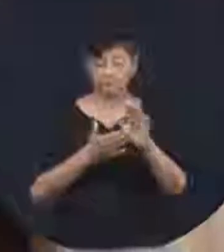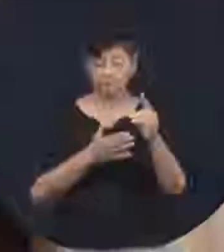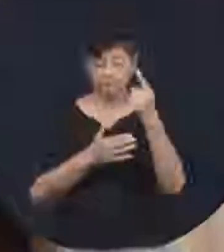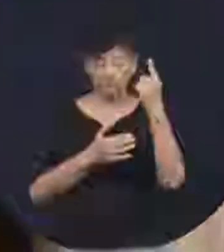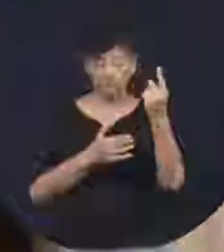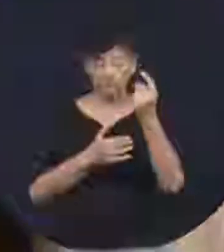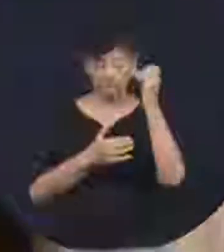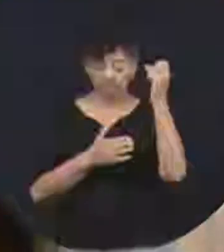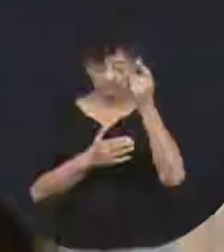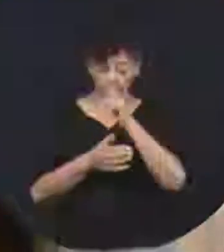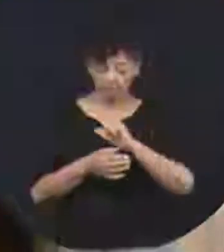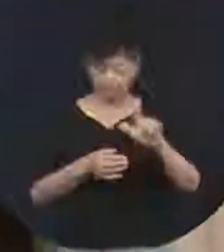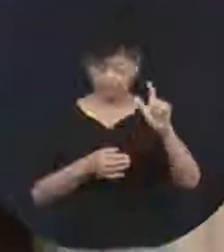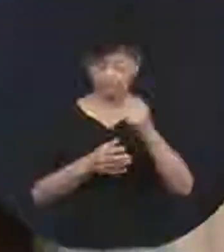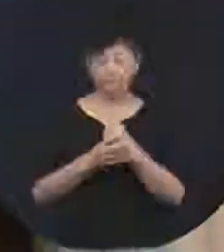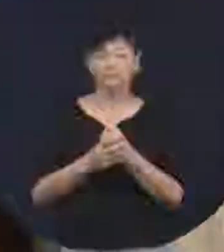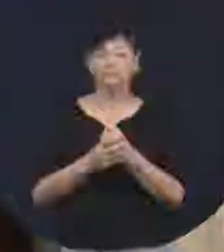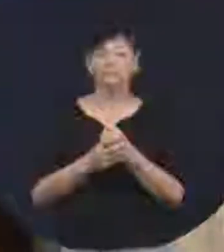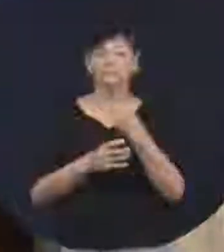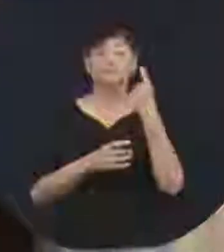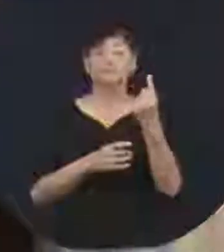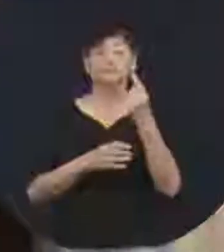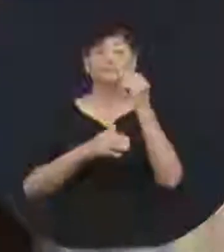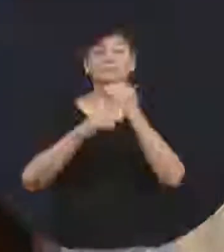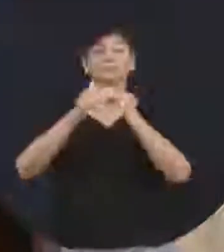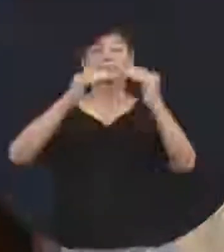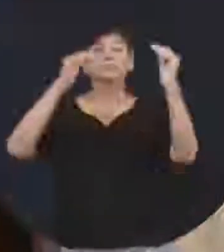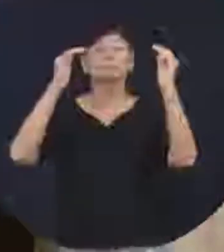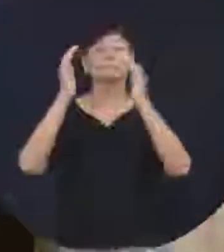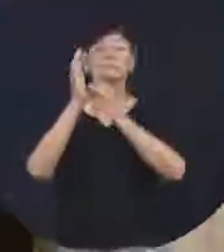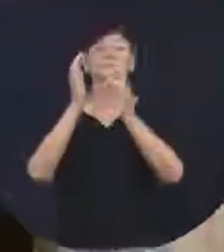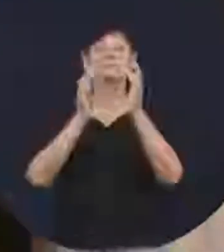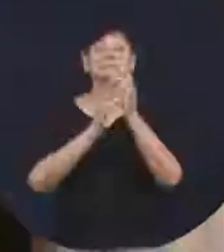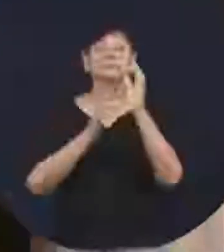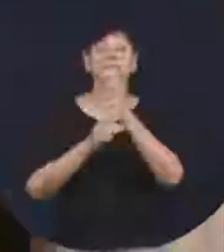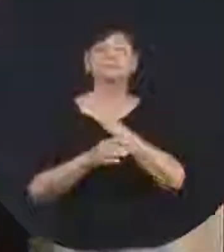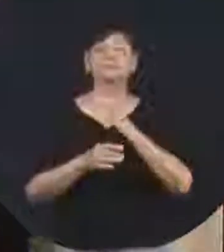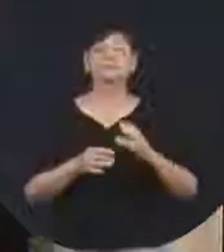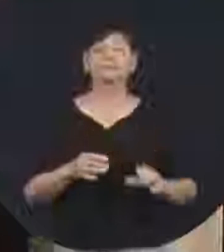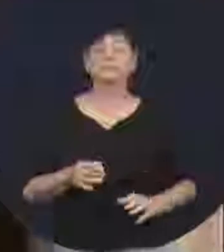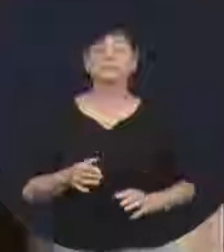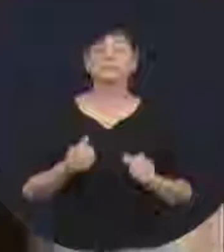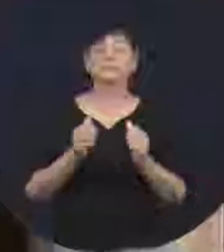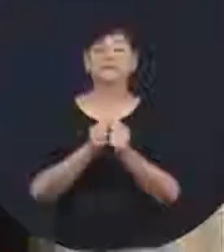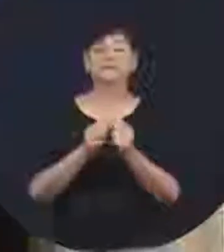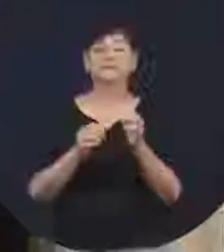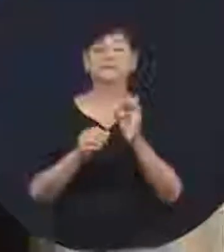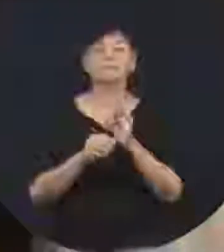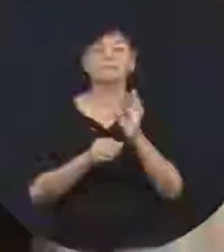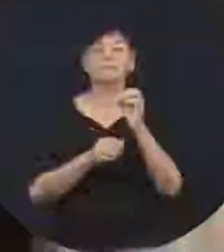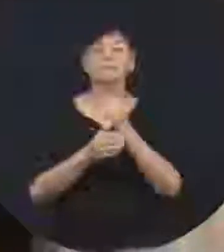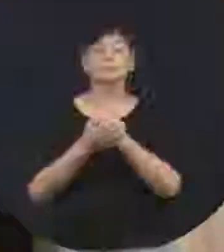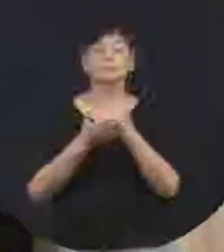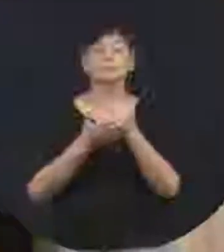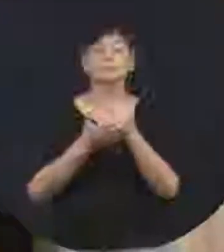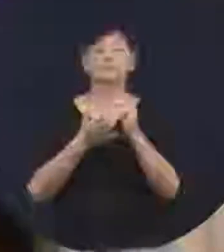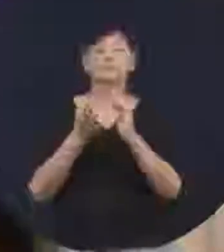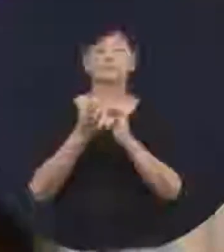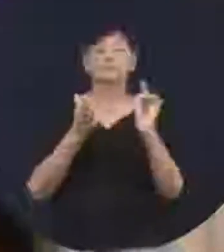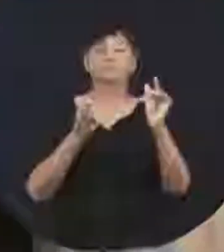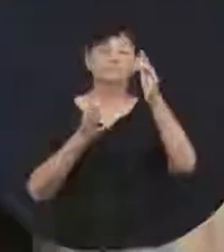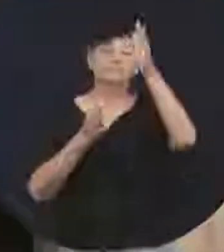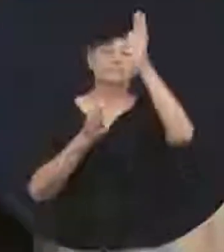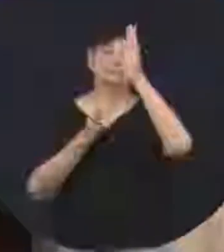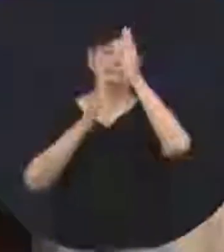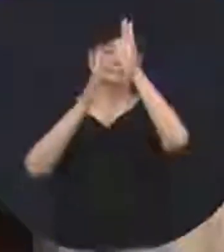santo, solo solo tú, tú, Señor, Señor, solo solo tú, tú, Altísimo Altísimo Jesucristo, Jesucristo, con el con el Espíritu Espíritu Santo, Santo, en en la la gloria gloria